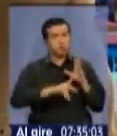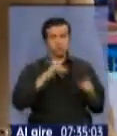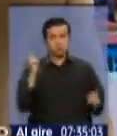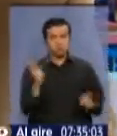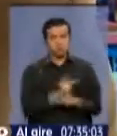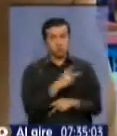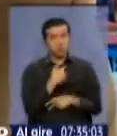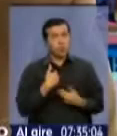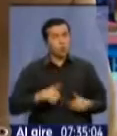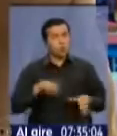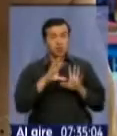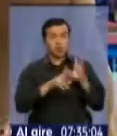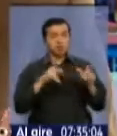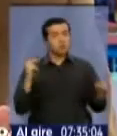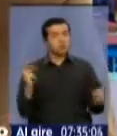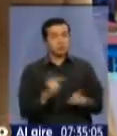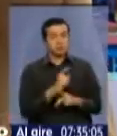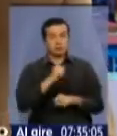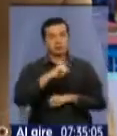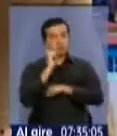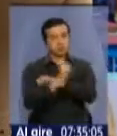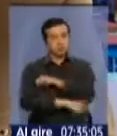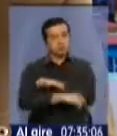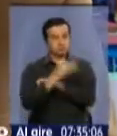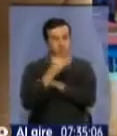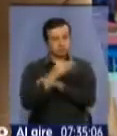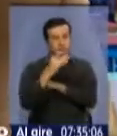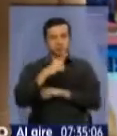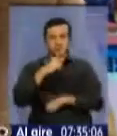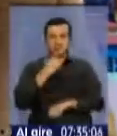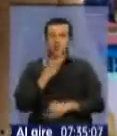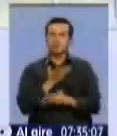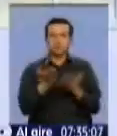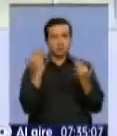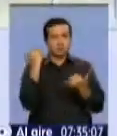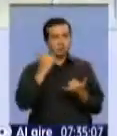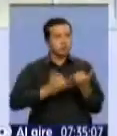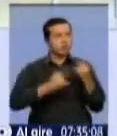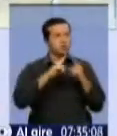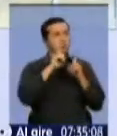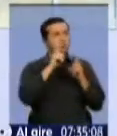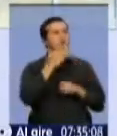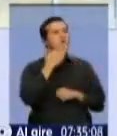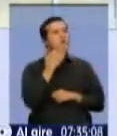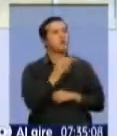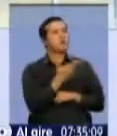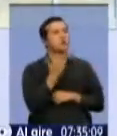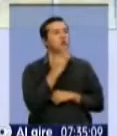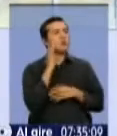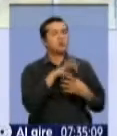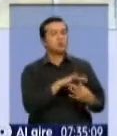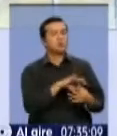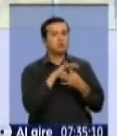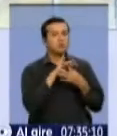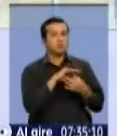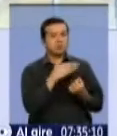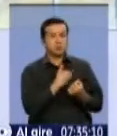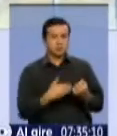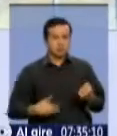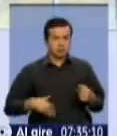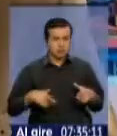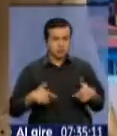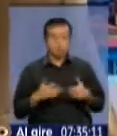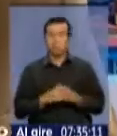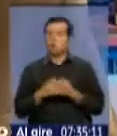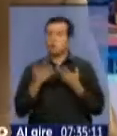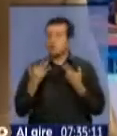corrupción. Venga de donde venga y eso hay que castigarle y hay que hacerle fuertemente. Y con esto termino. ¿Qué tan alejados o tan cercanos del presidente Moreno?